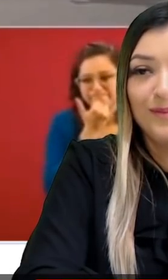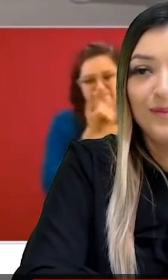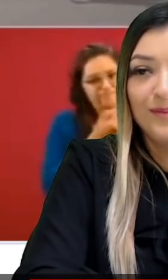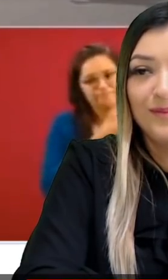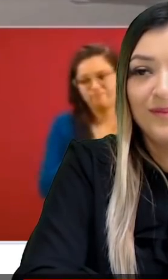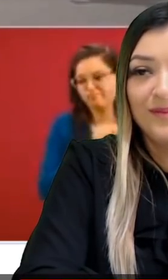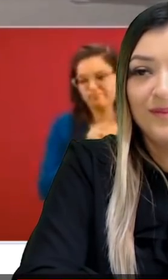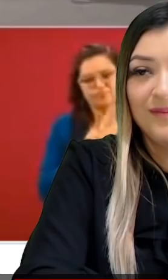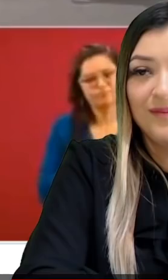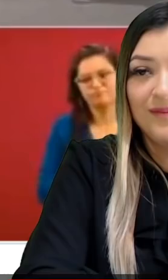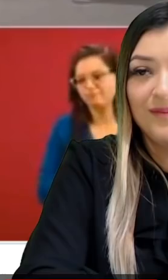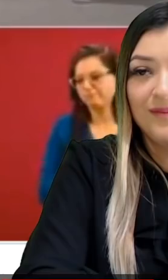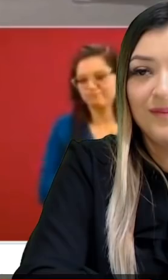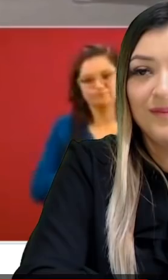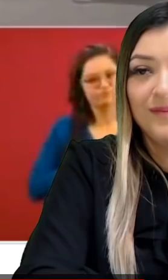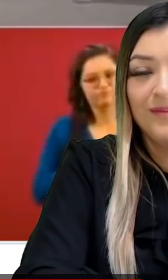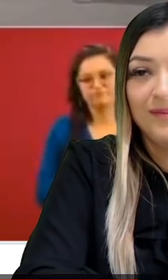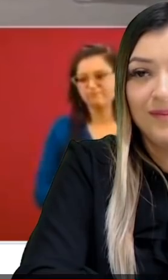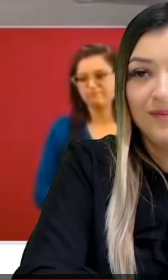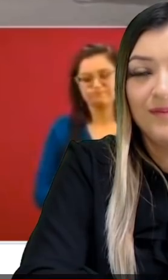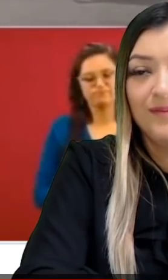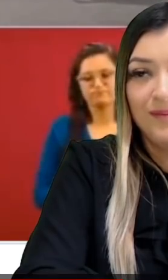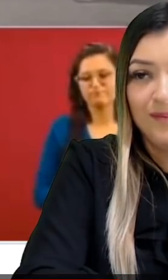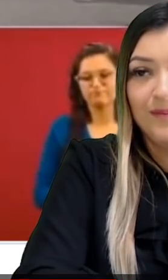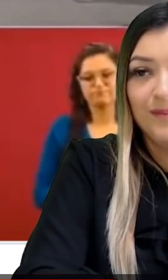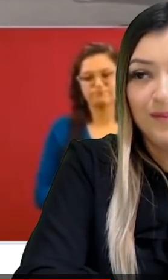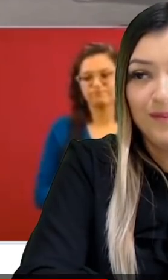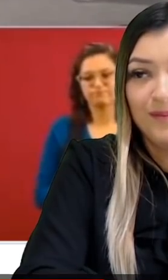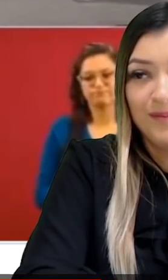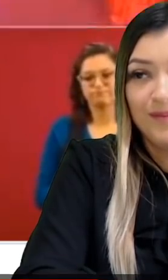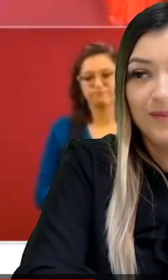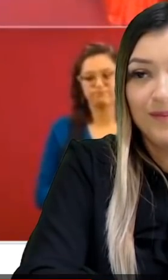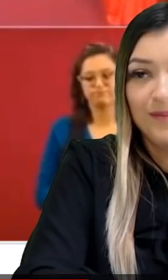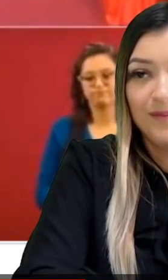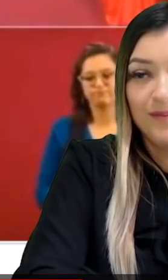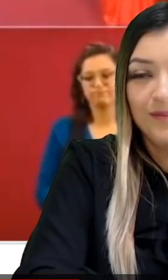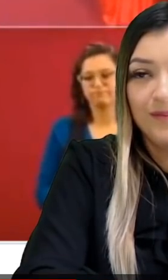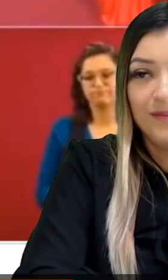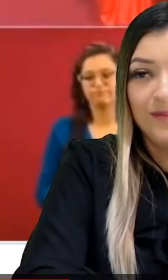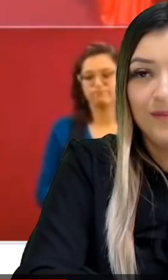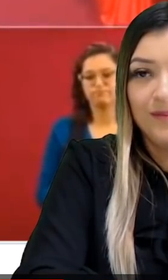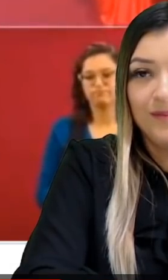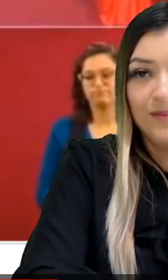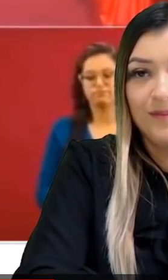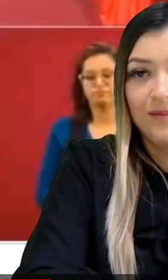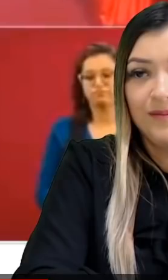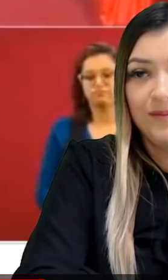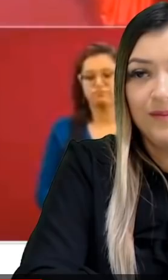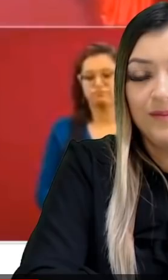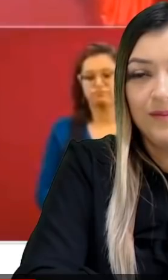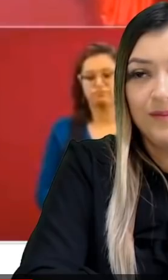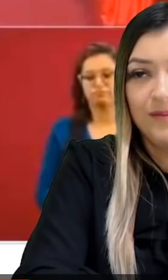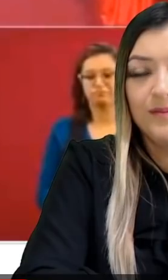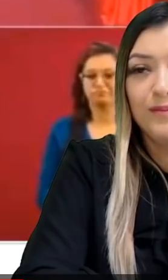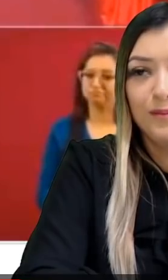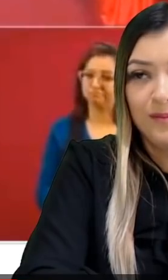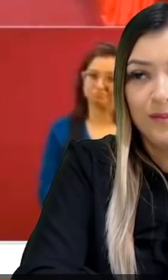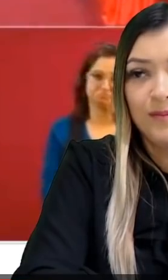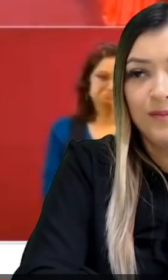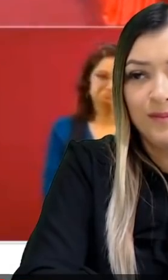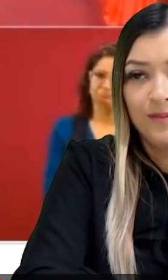pero no lo puedo omitir.